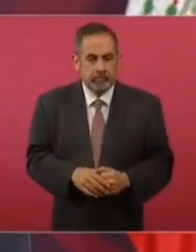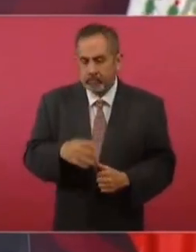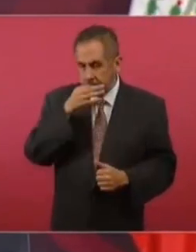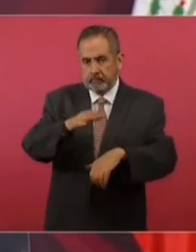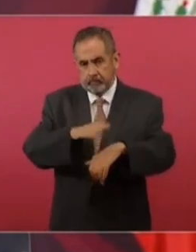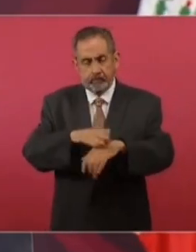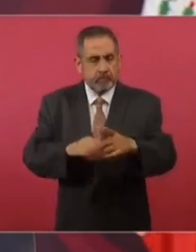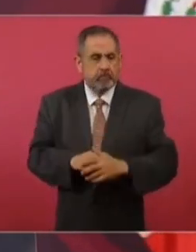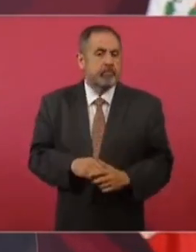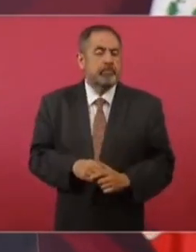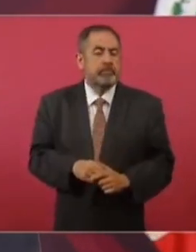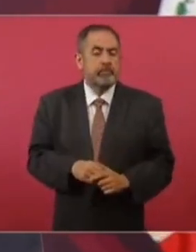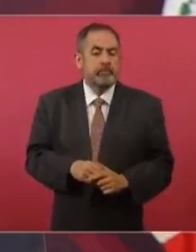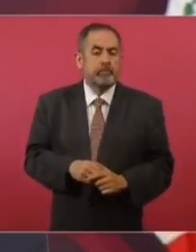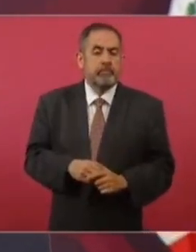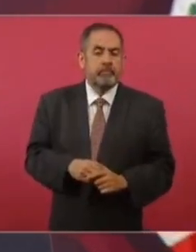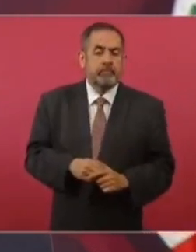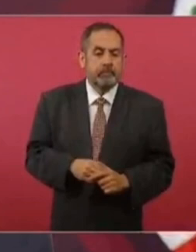enviarle